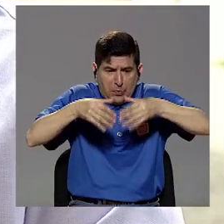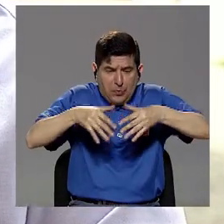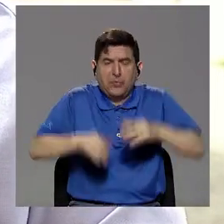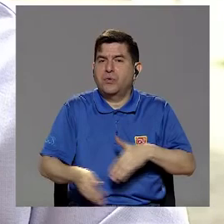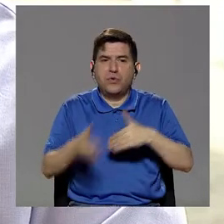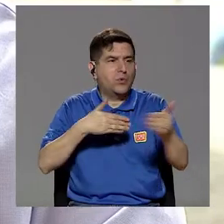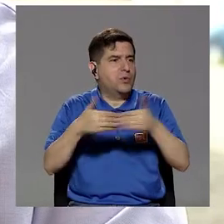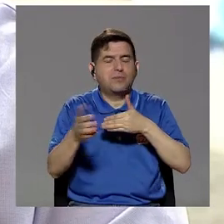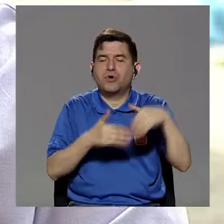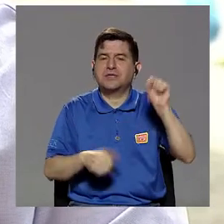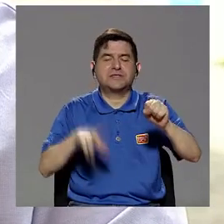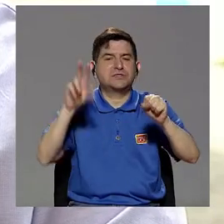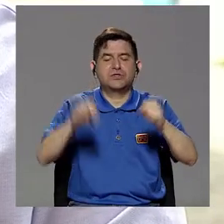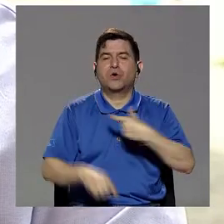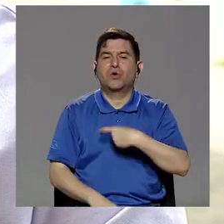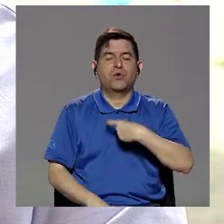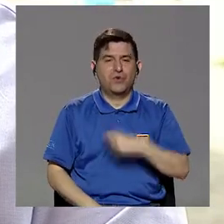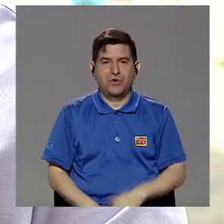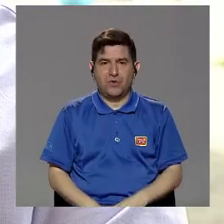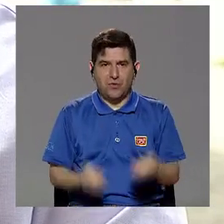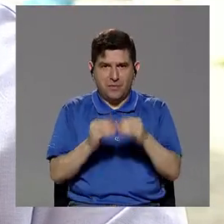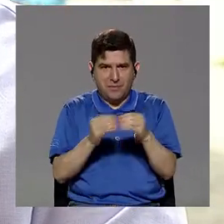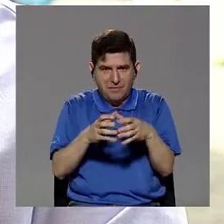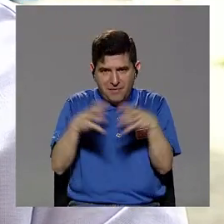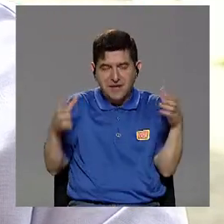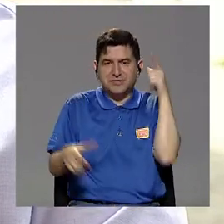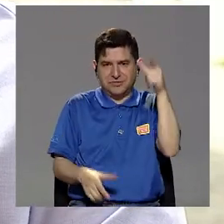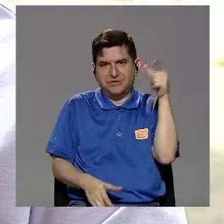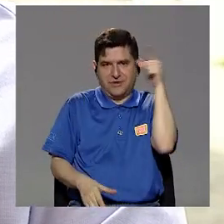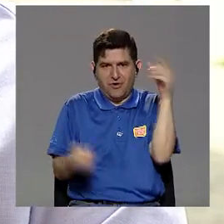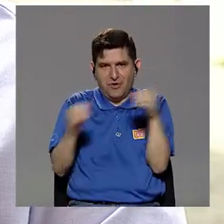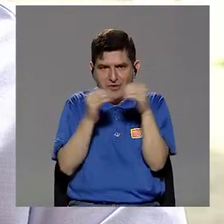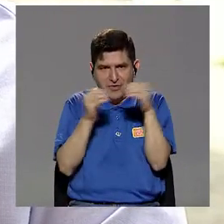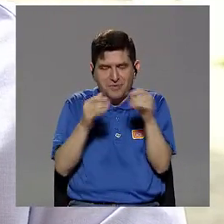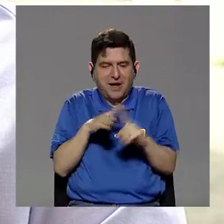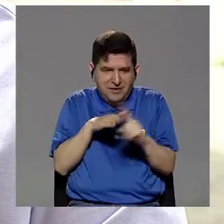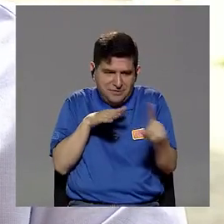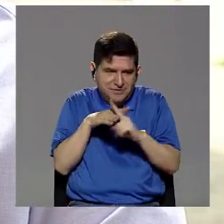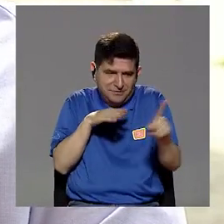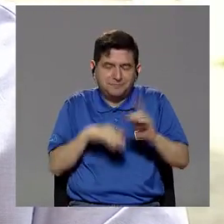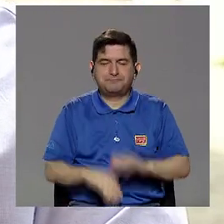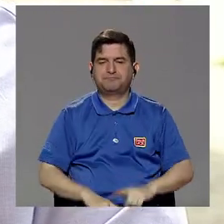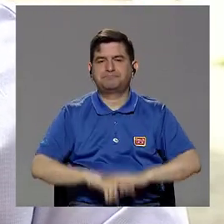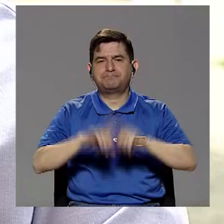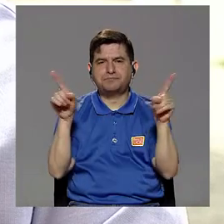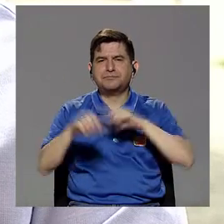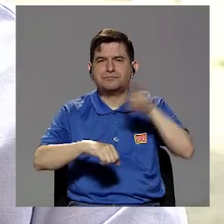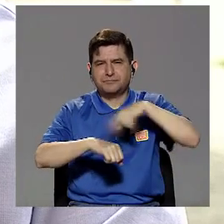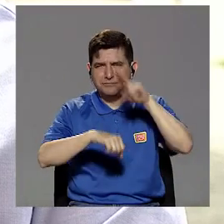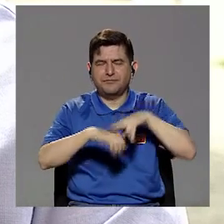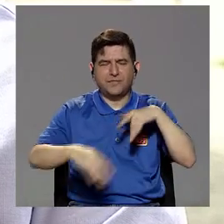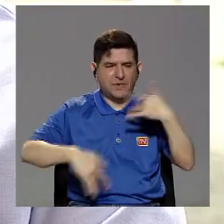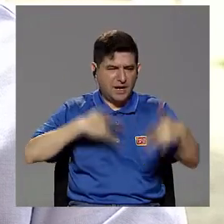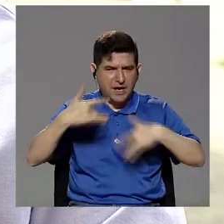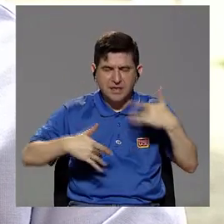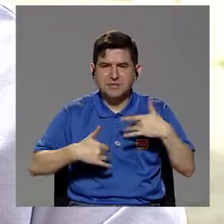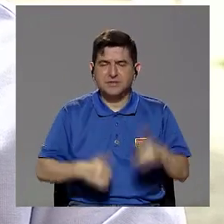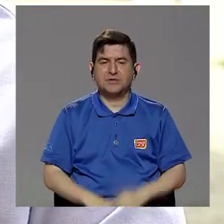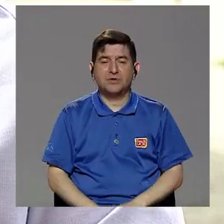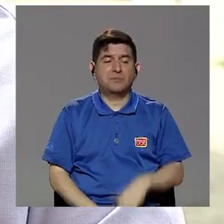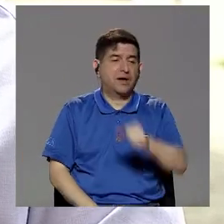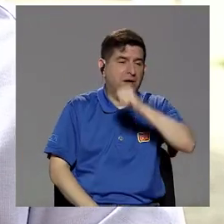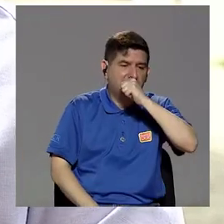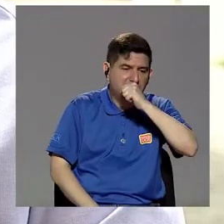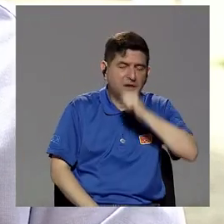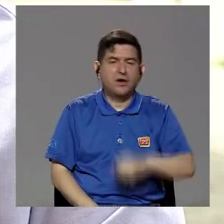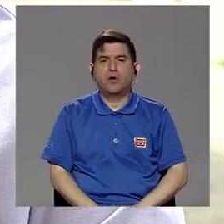la orina. Tenga o no ganas, ¿verdad? Cuando la vejiga está más llena, por supuesto va a tener mucho más escape de orina. Pero generalmente el síntoma pivote